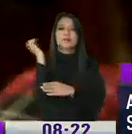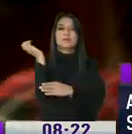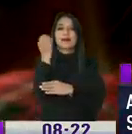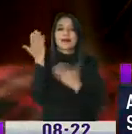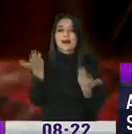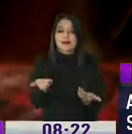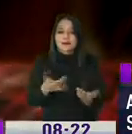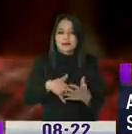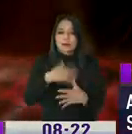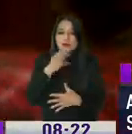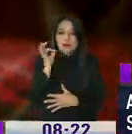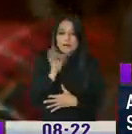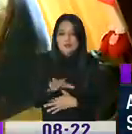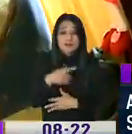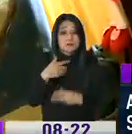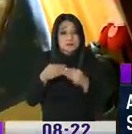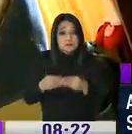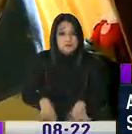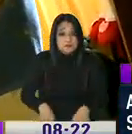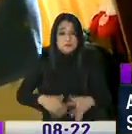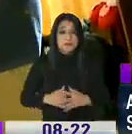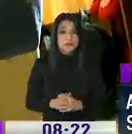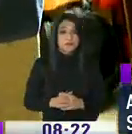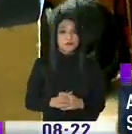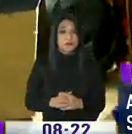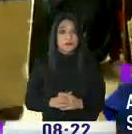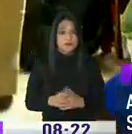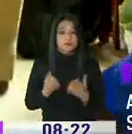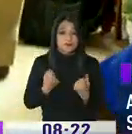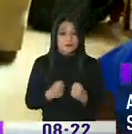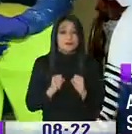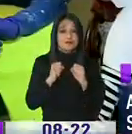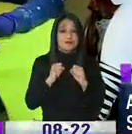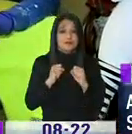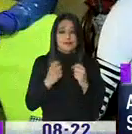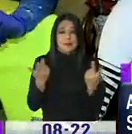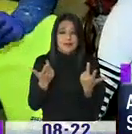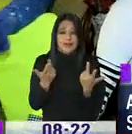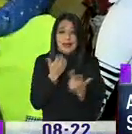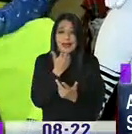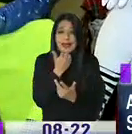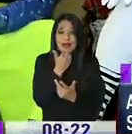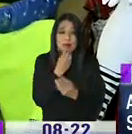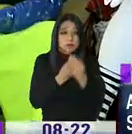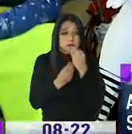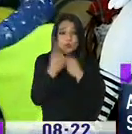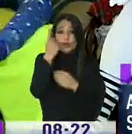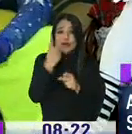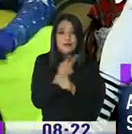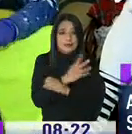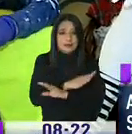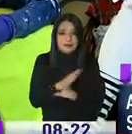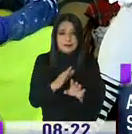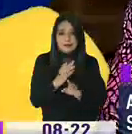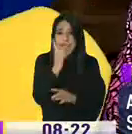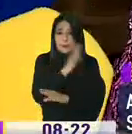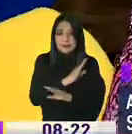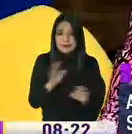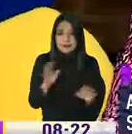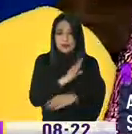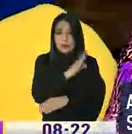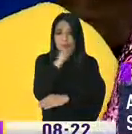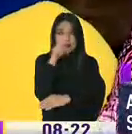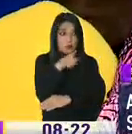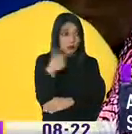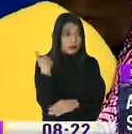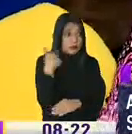visto gravemente afectado. Intentan sobrevivir, dicen, aunque sea comiendo una sola vez al día. Él tiene